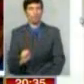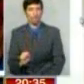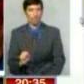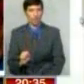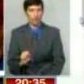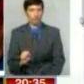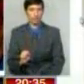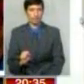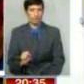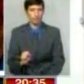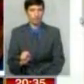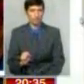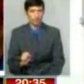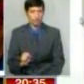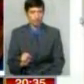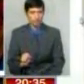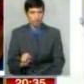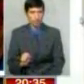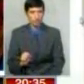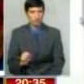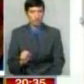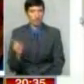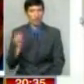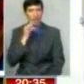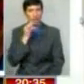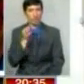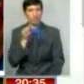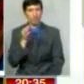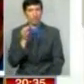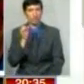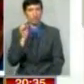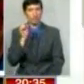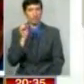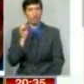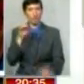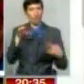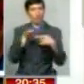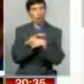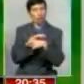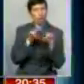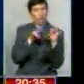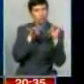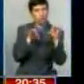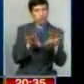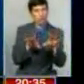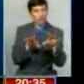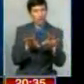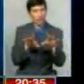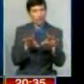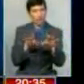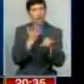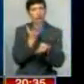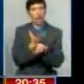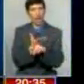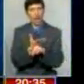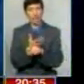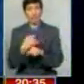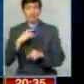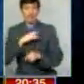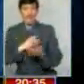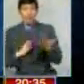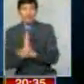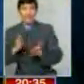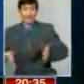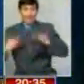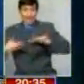muchas chances. Después del gol esporádico de Australia, el equipo frenó un poco ese impulso inicial,